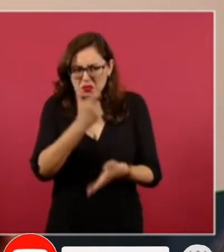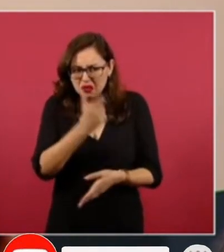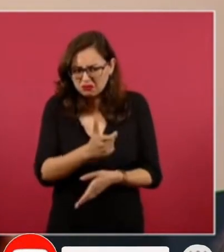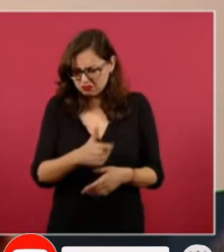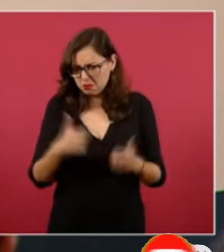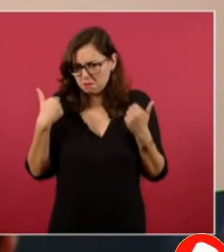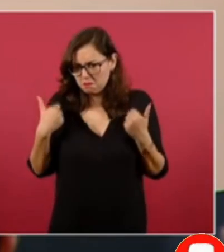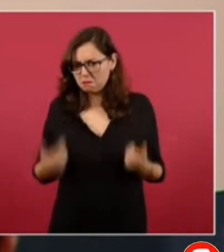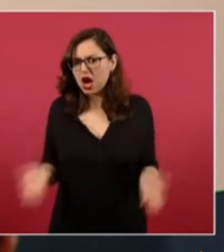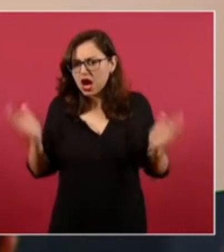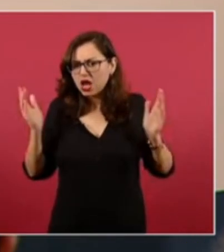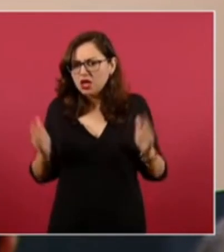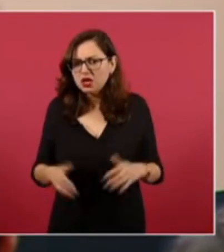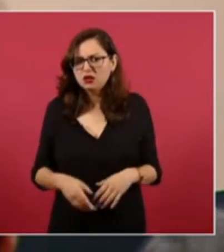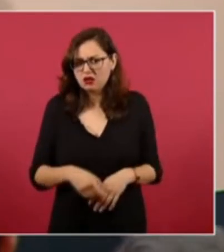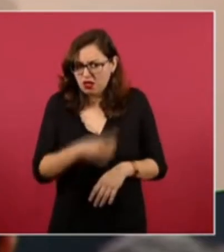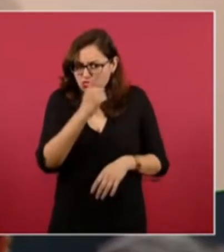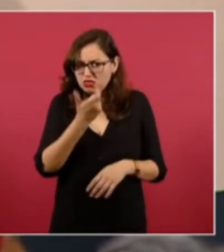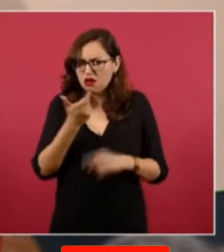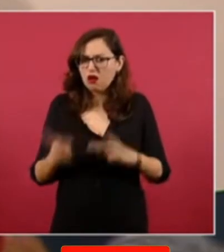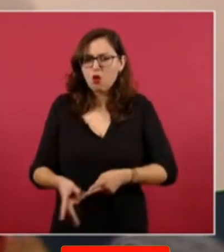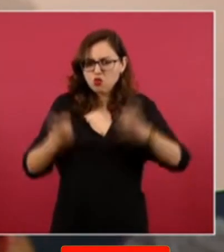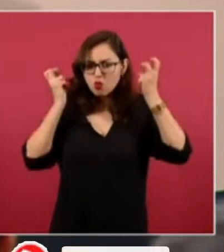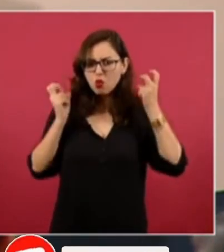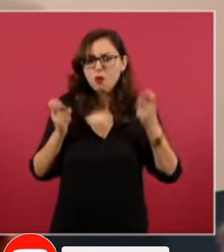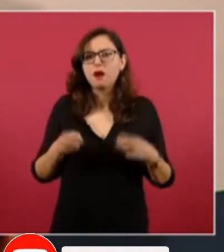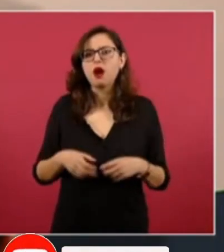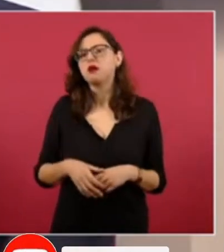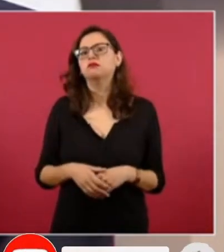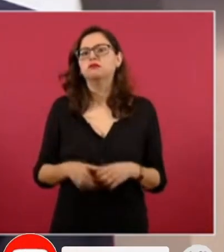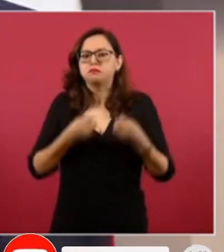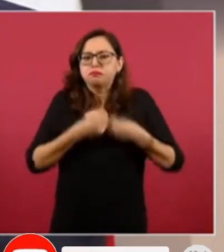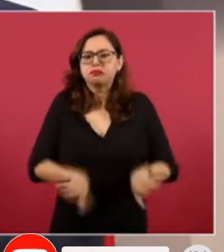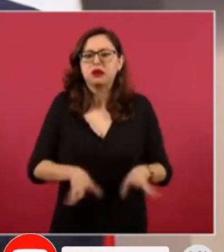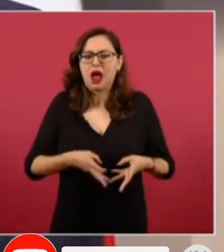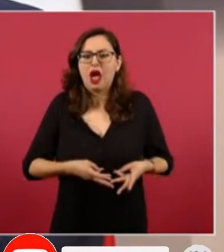si se roban el dinero o lo derrochan